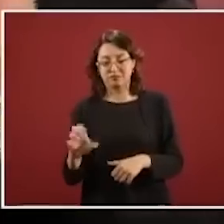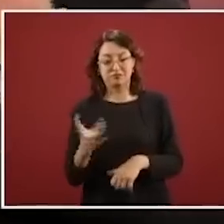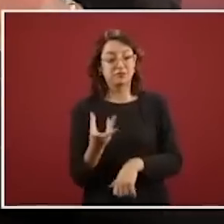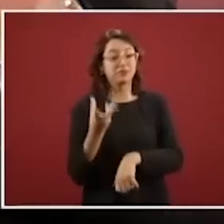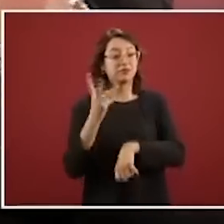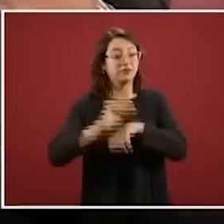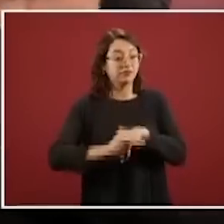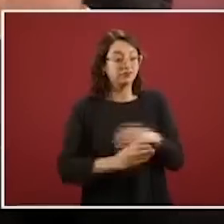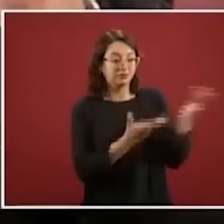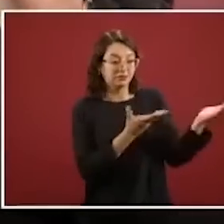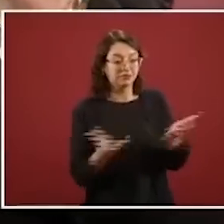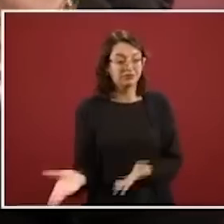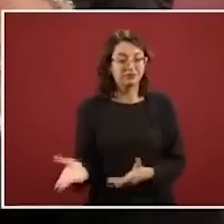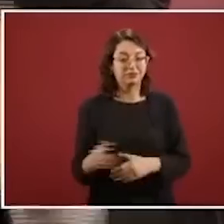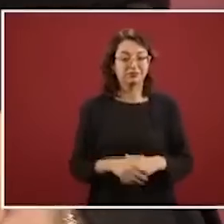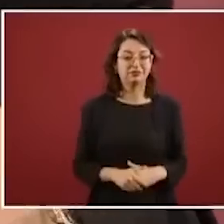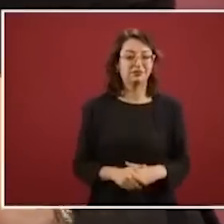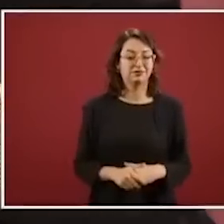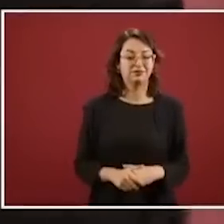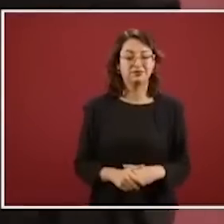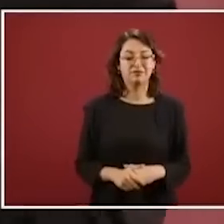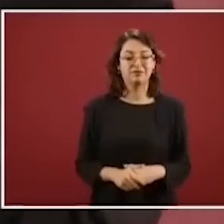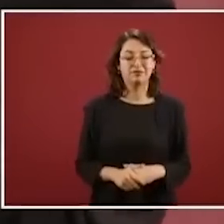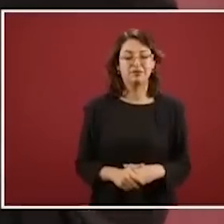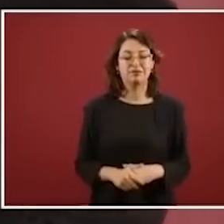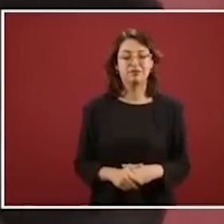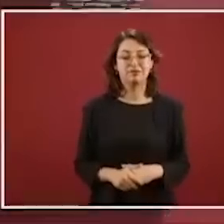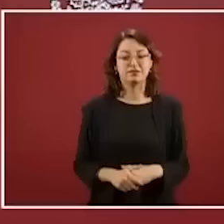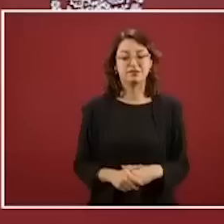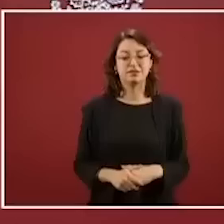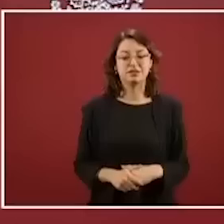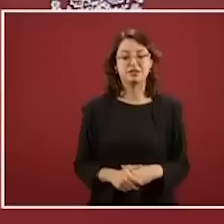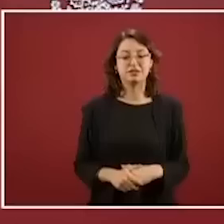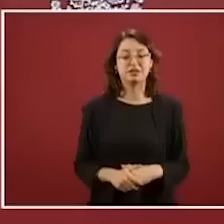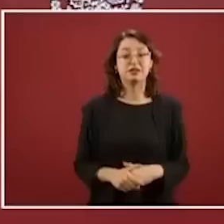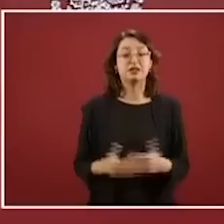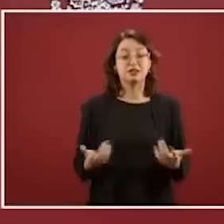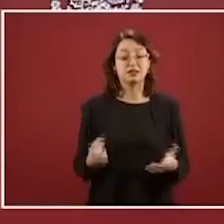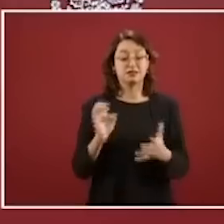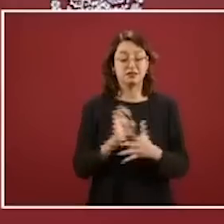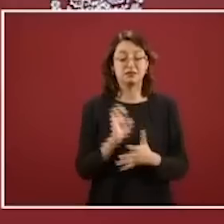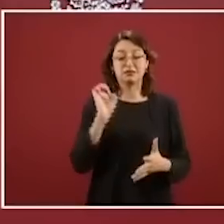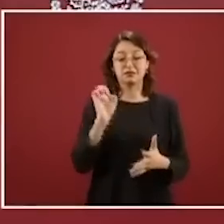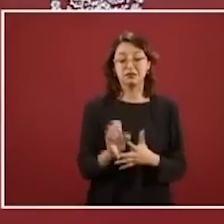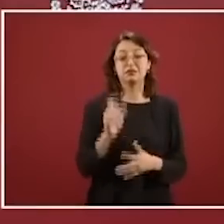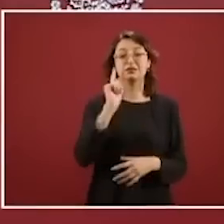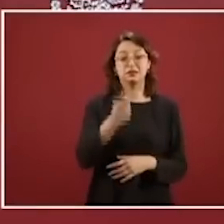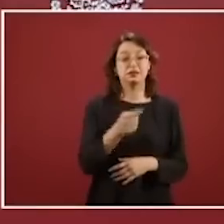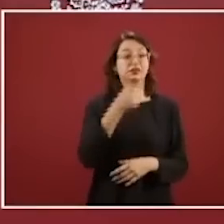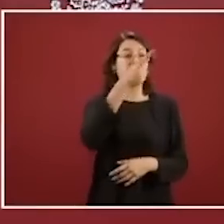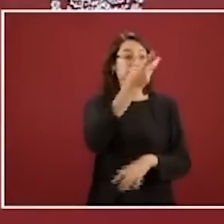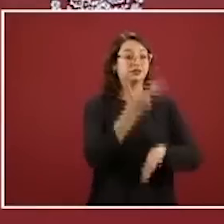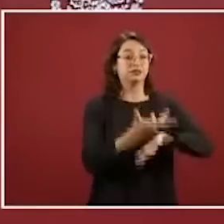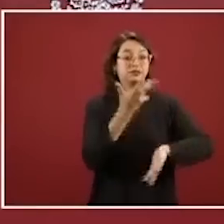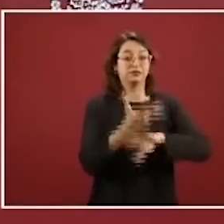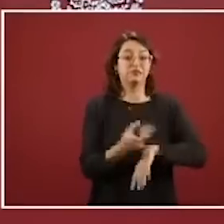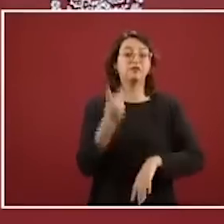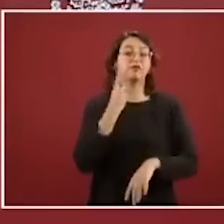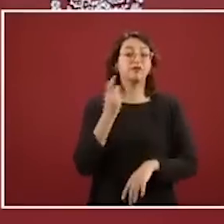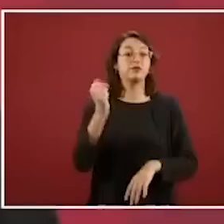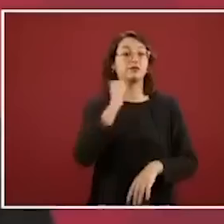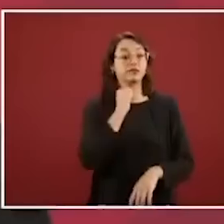Entonces, ¿qué es la disposición? Concluyo. Esa disposición es el Congreso de Estados Unidos decirle a su